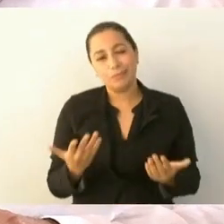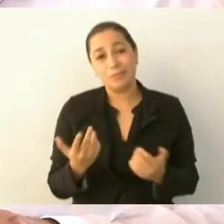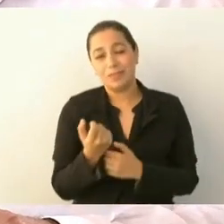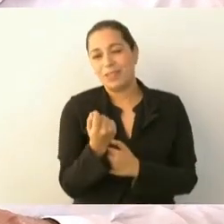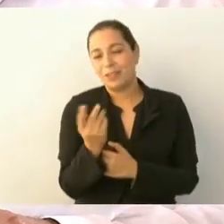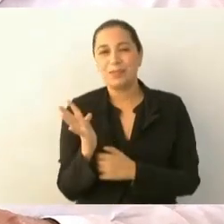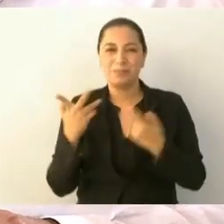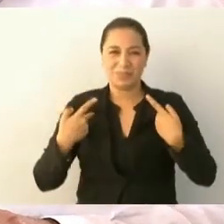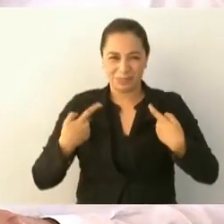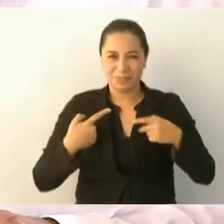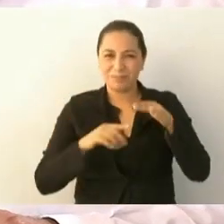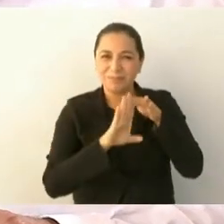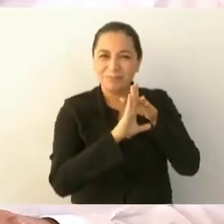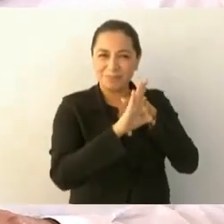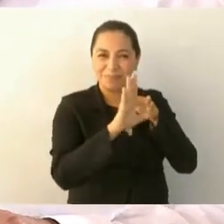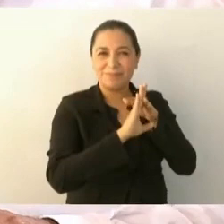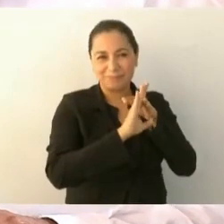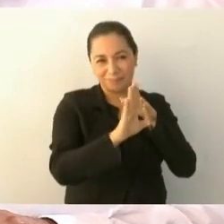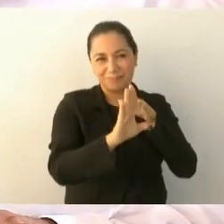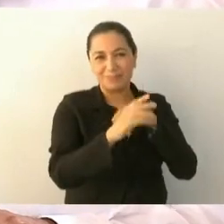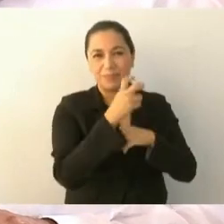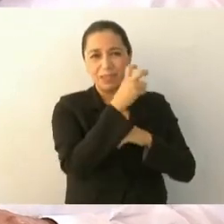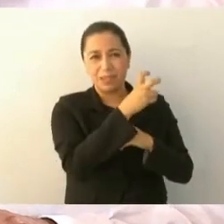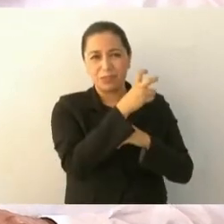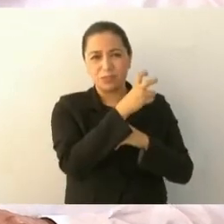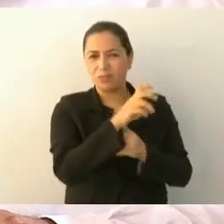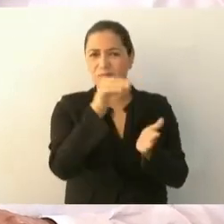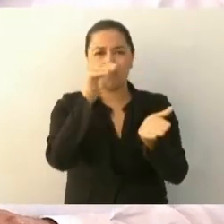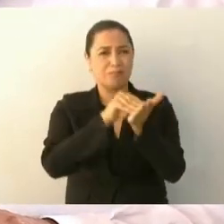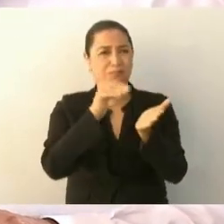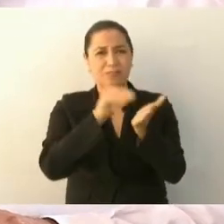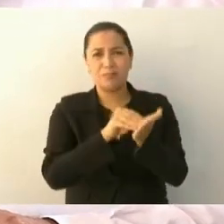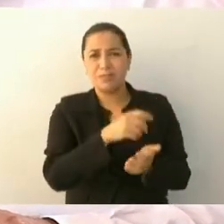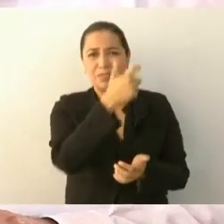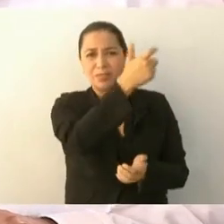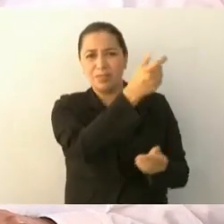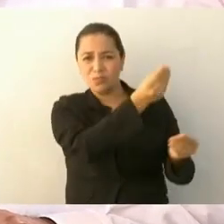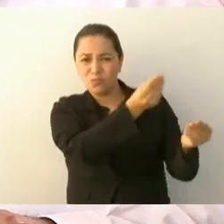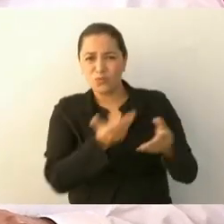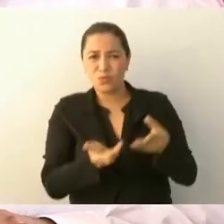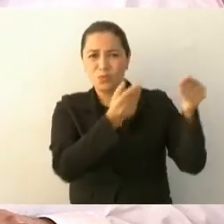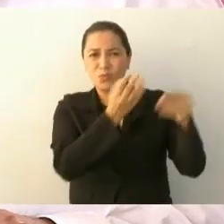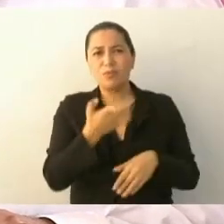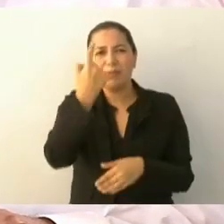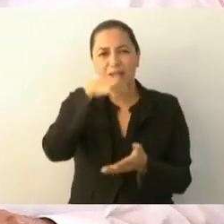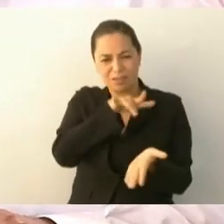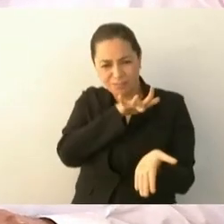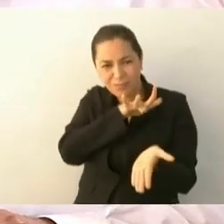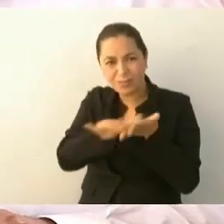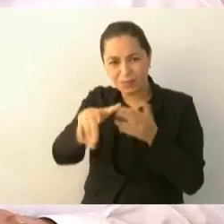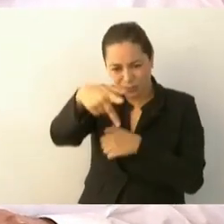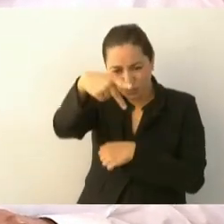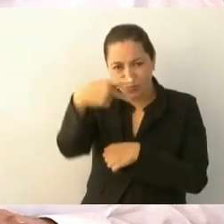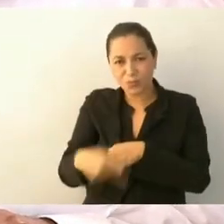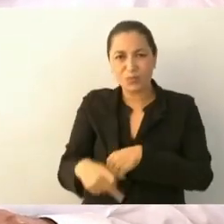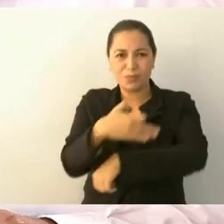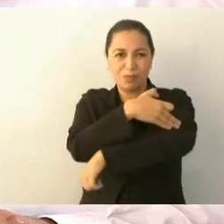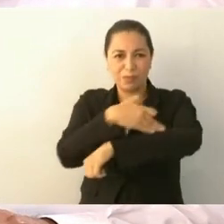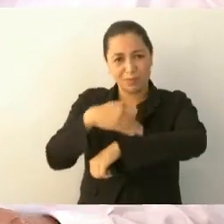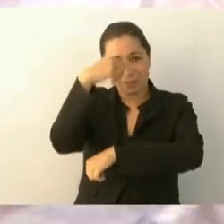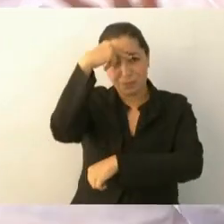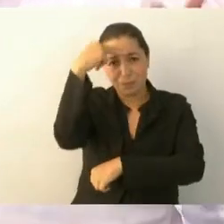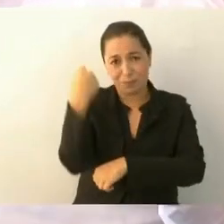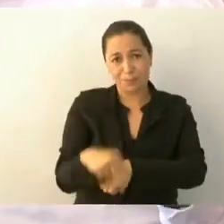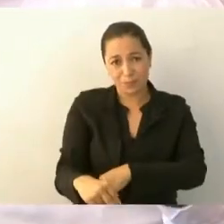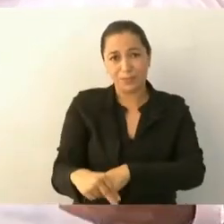migrantes no han dejado de enviar apoyos a sus familiares en México.